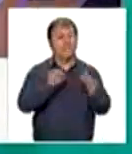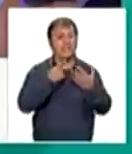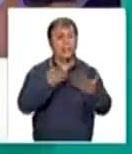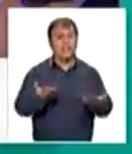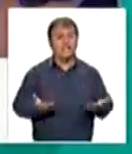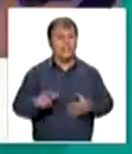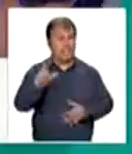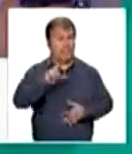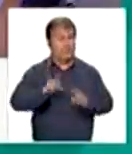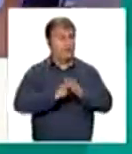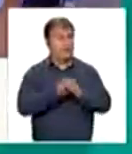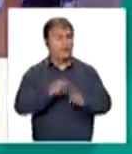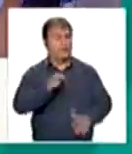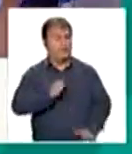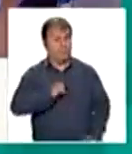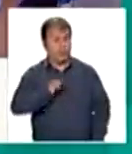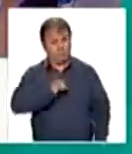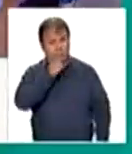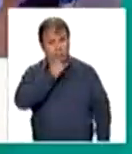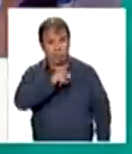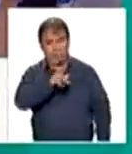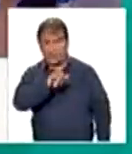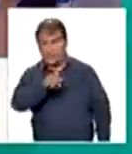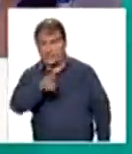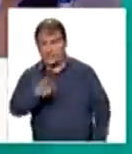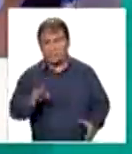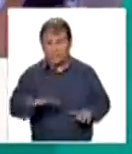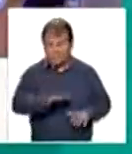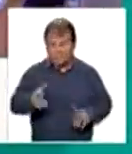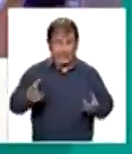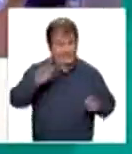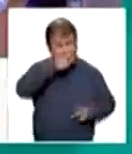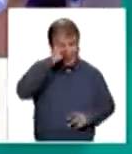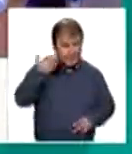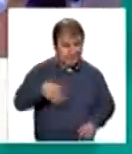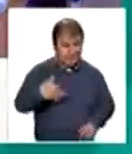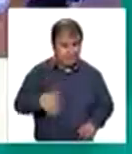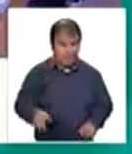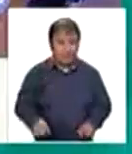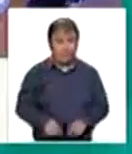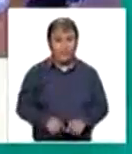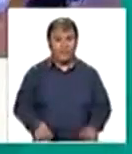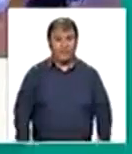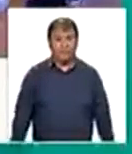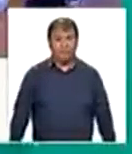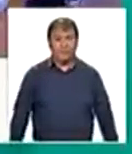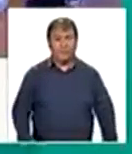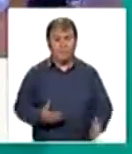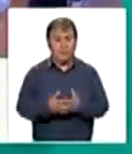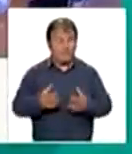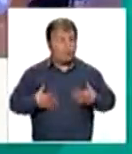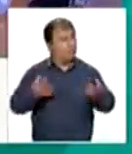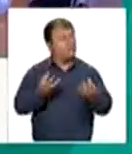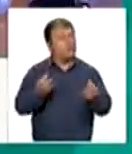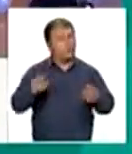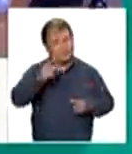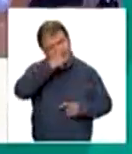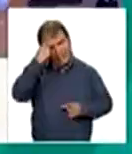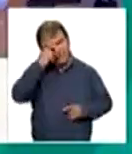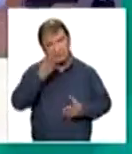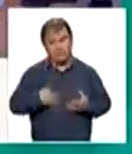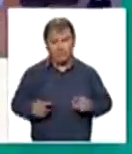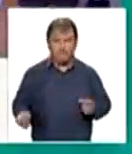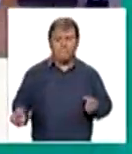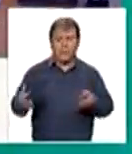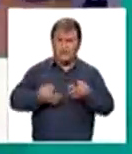que este lunes arranca Yo Soy Kids y que estos chiquitines van a hacer travesura y media, creo. Sí. Vamos a hacer muchas travesuras. ¿Cómo? O sea, ¿ustedes son parte